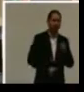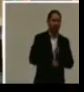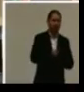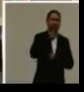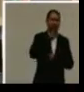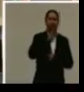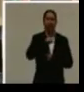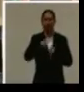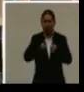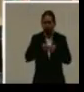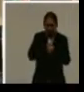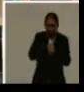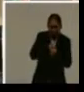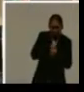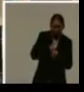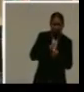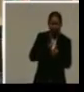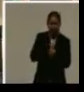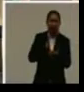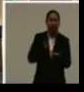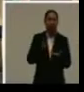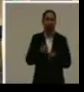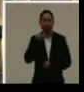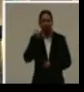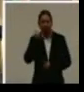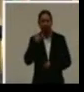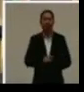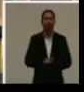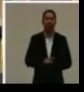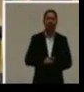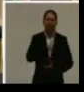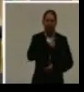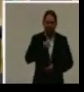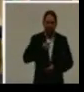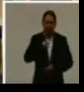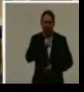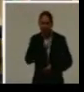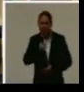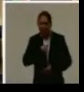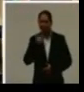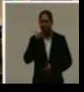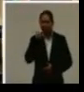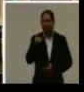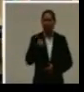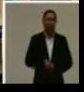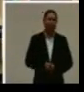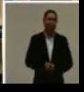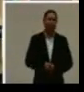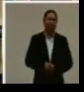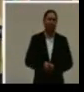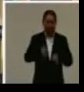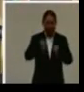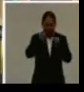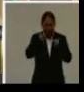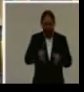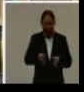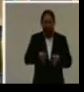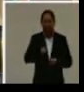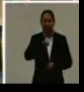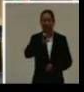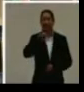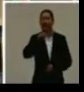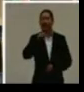hayan acosadores sexuales, que no hayan deudores de pensiones alimentarias, pero que muy probablemente a través de un lineamiento del IEPC se